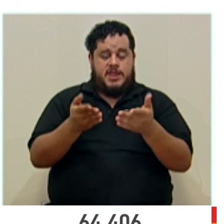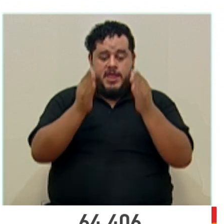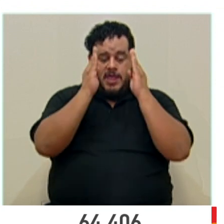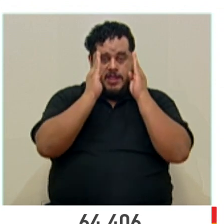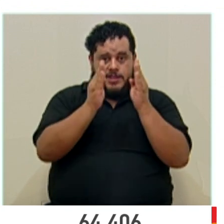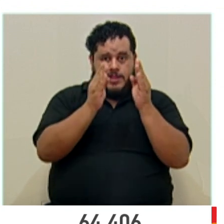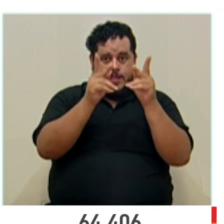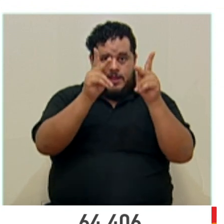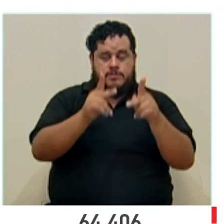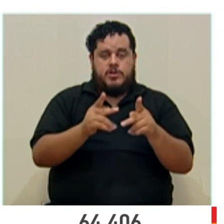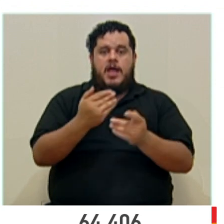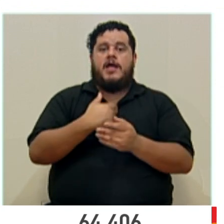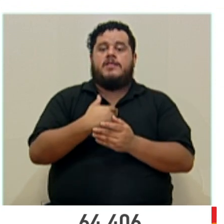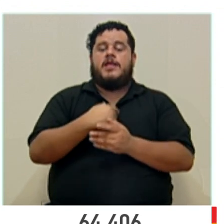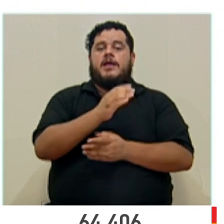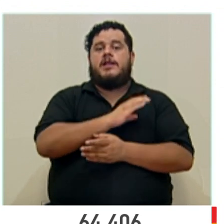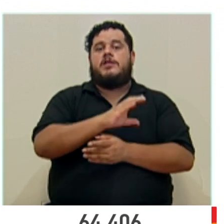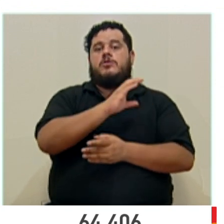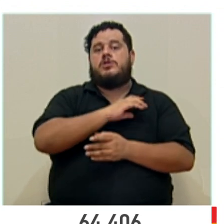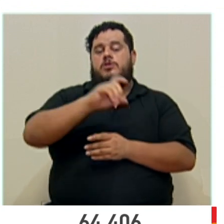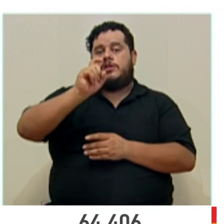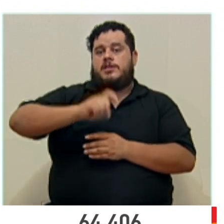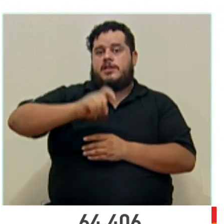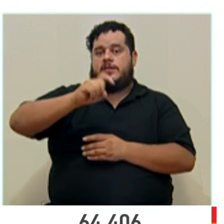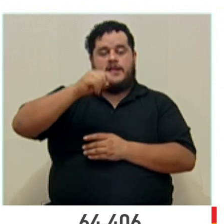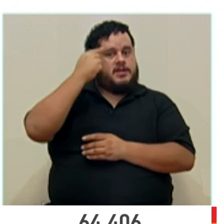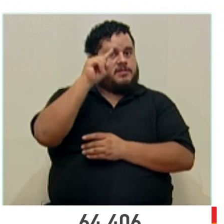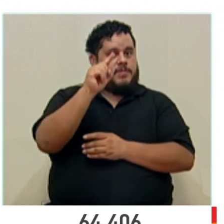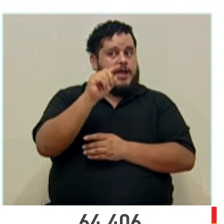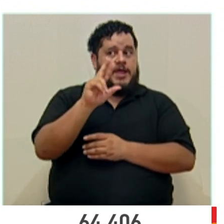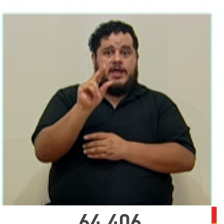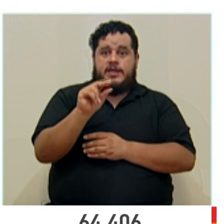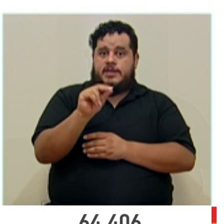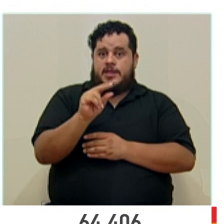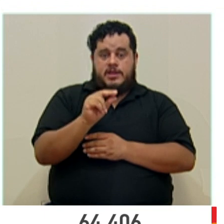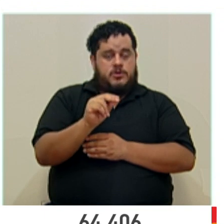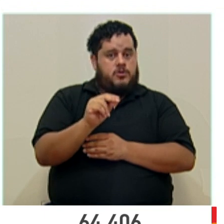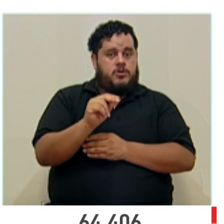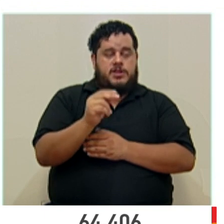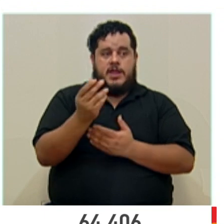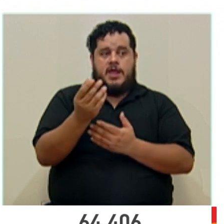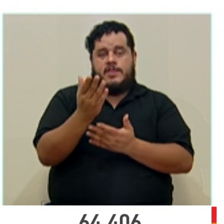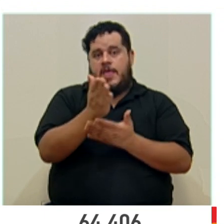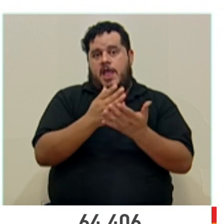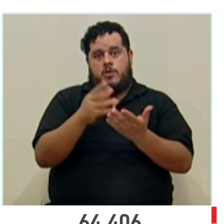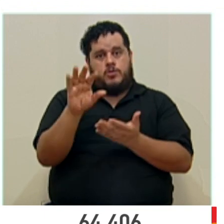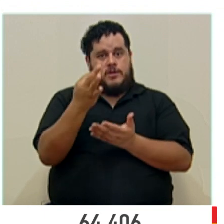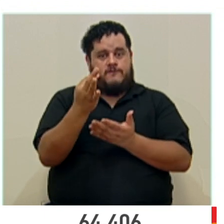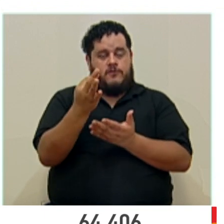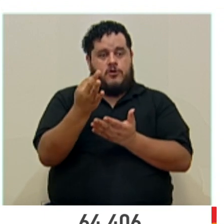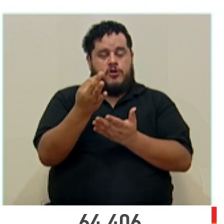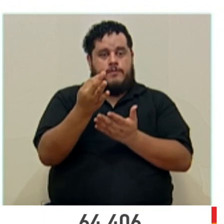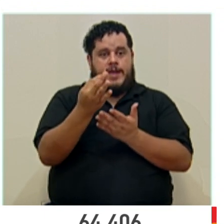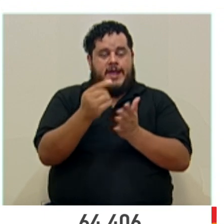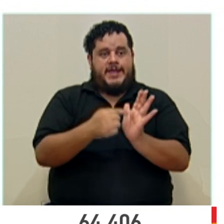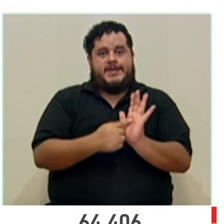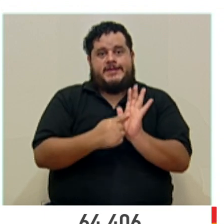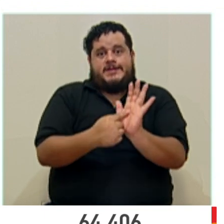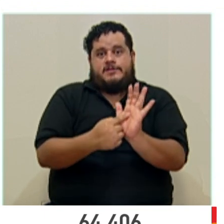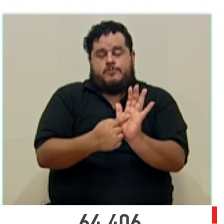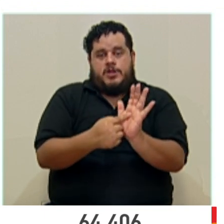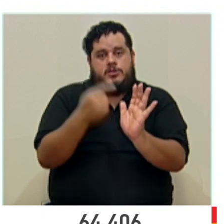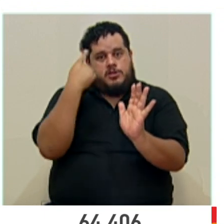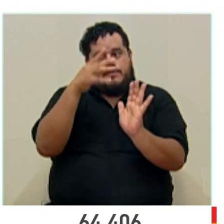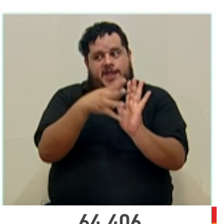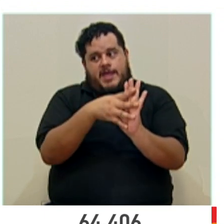al público tenga las condiciones necesarias para que no sean de alguna forma también expuestos al contagio.